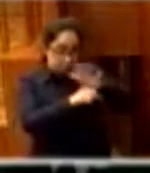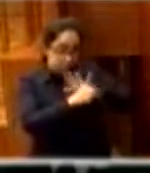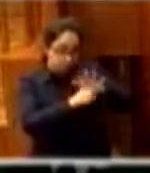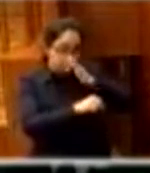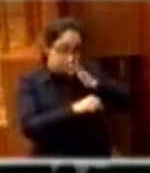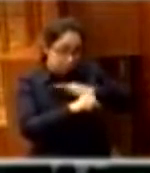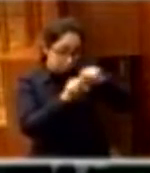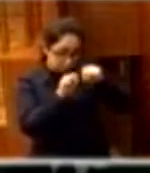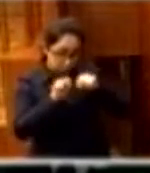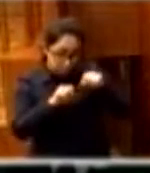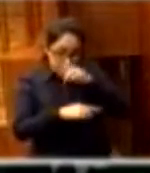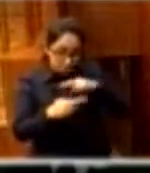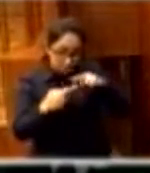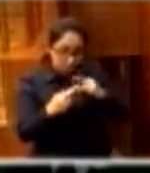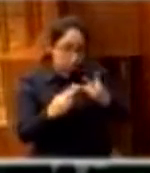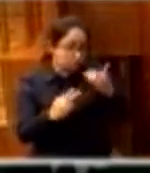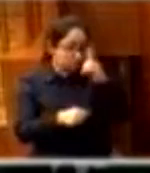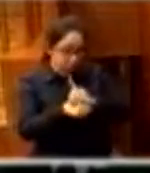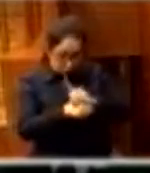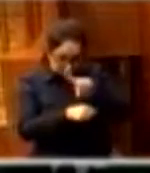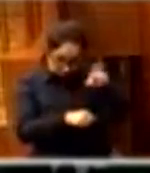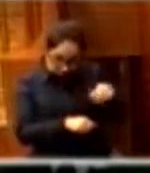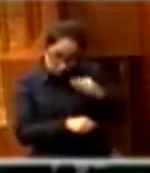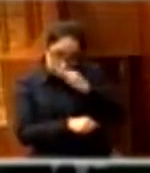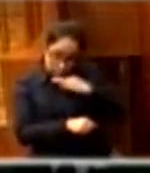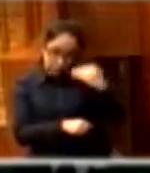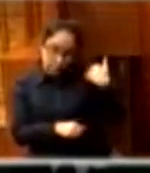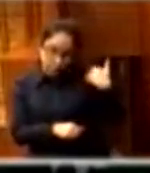informar a esta sala regional en un plazo de 3 días naturales contados a partir de su emisión.